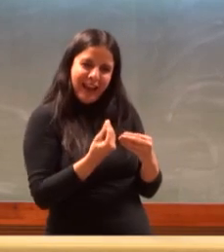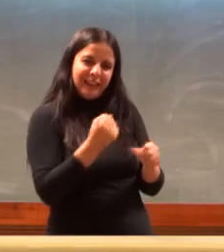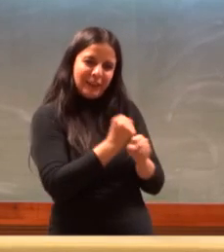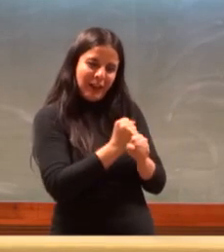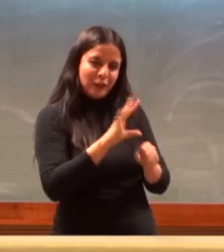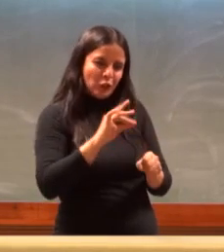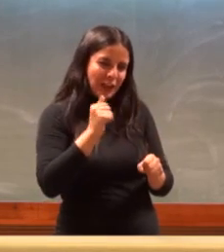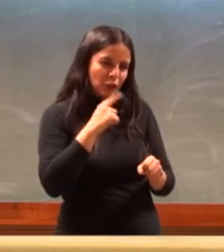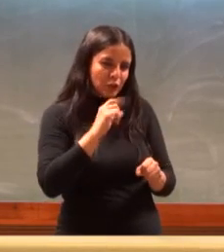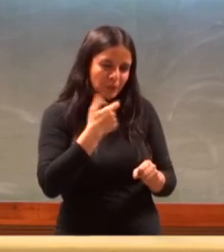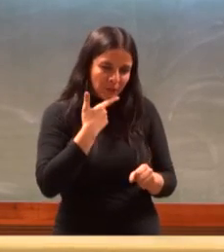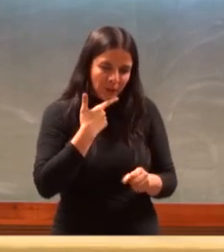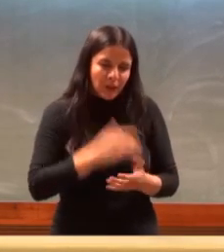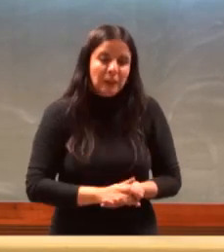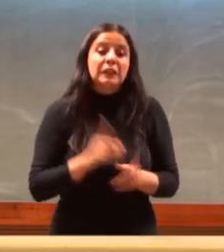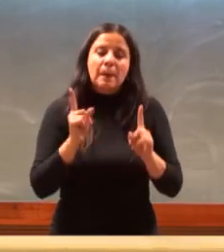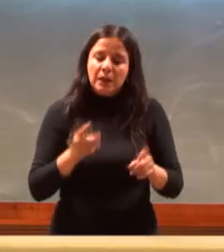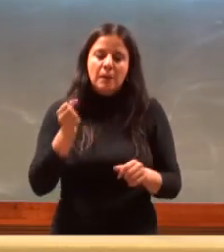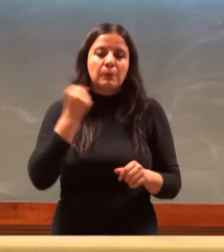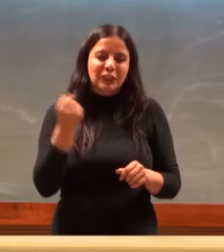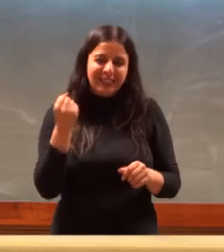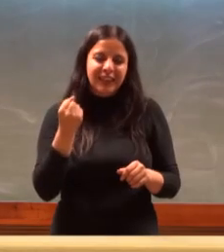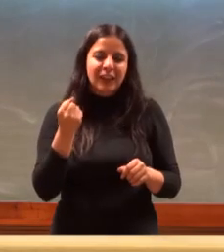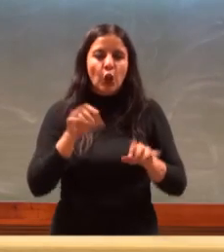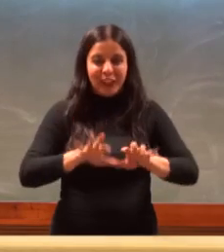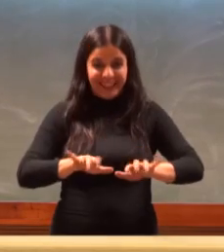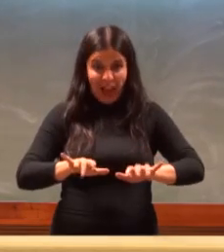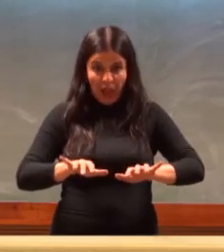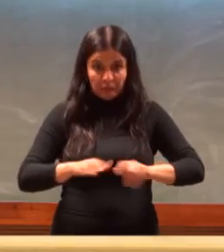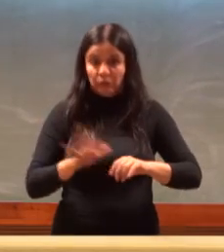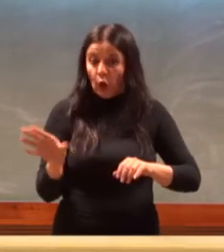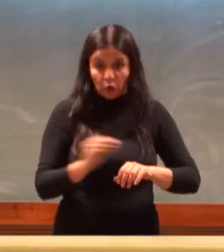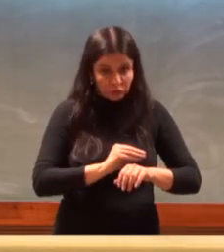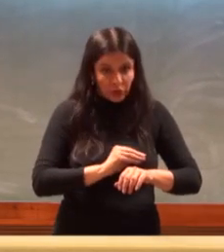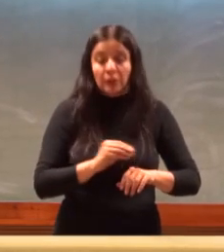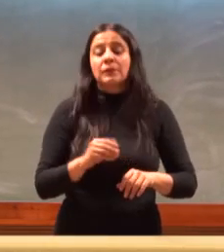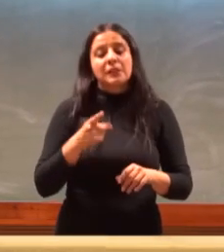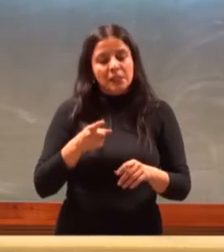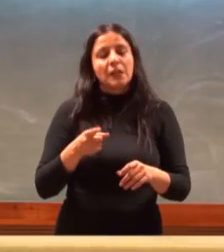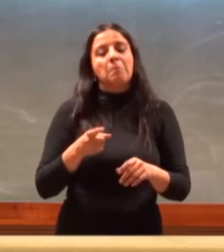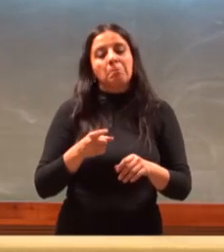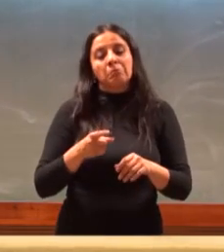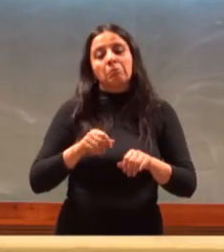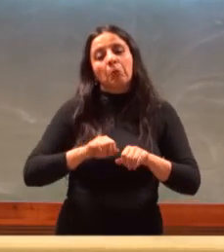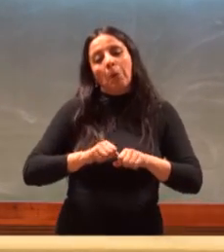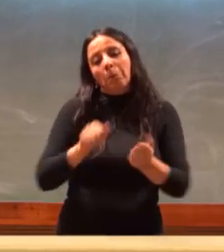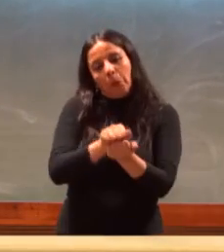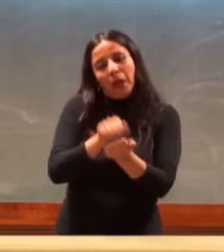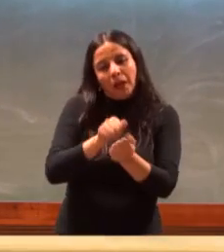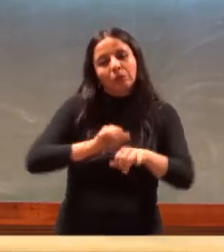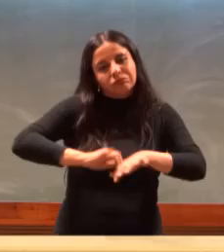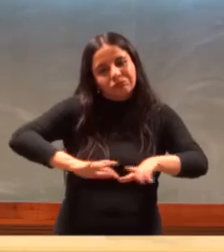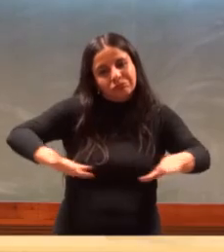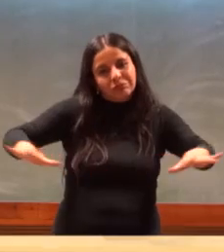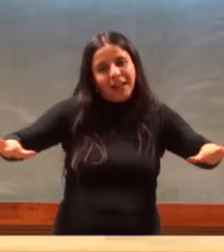abiertos y en relación a digital También queremos apoyar la la editorial de la facultad que siga publicando libros electrónicos y fomentar nuevas líneas de